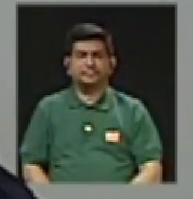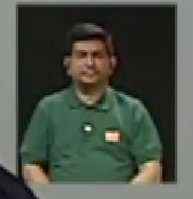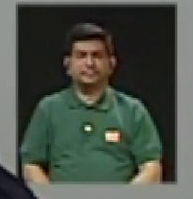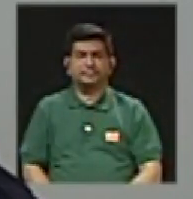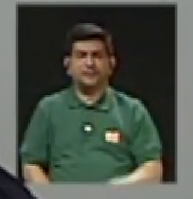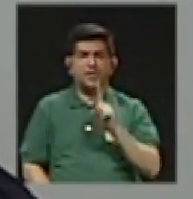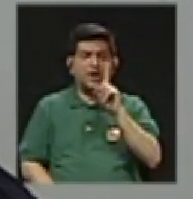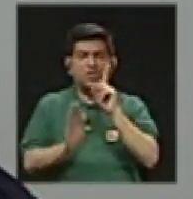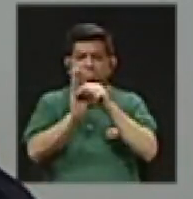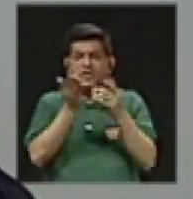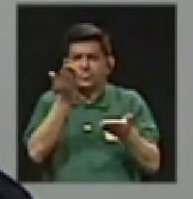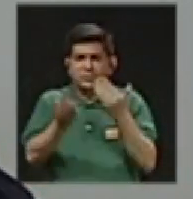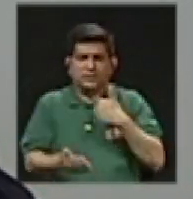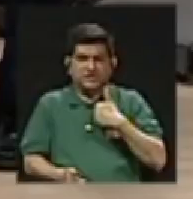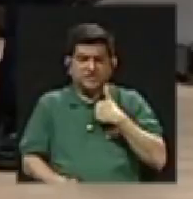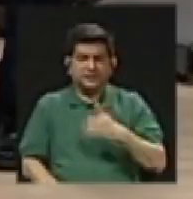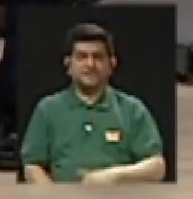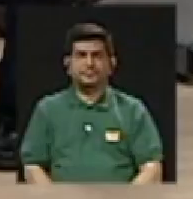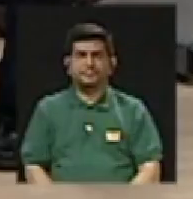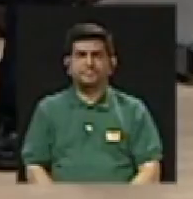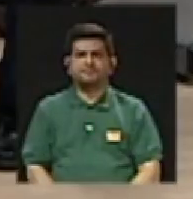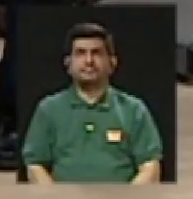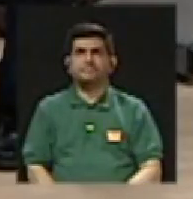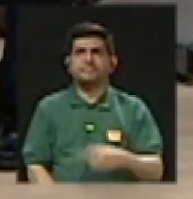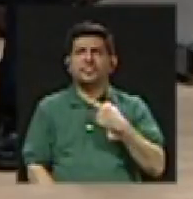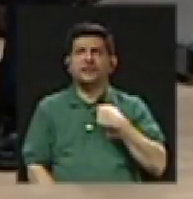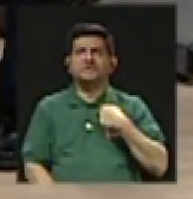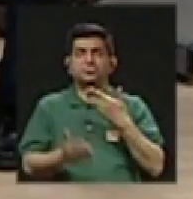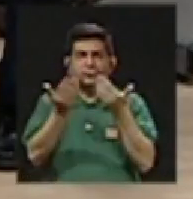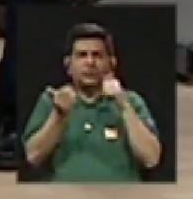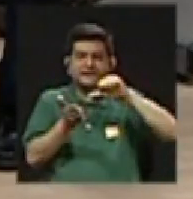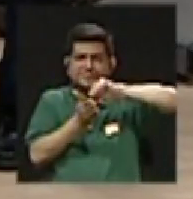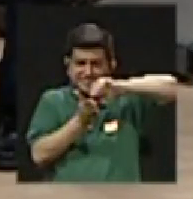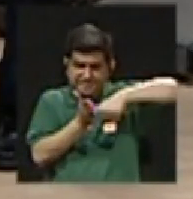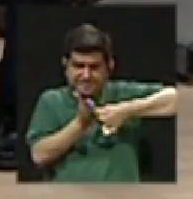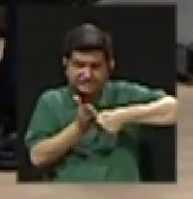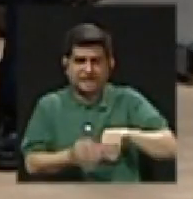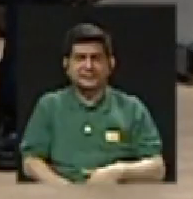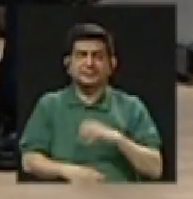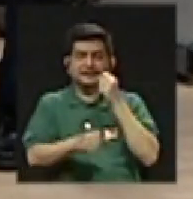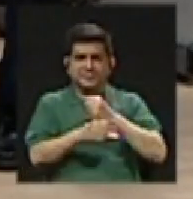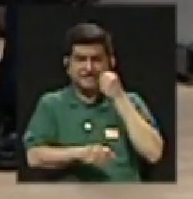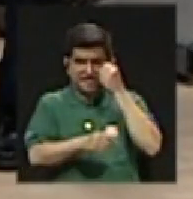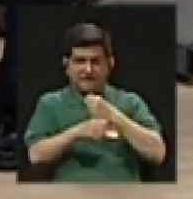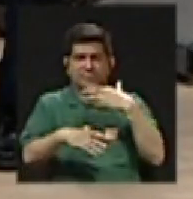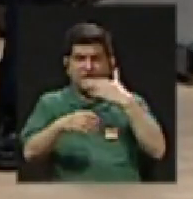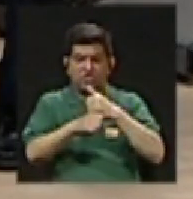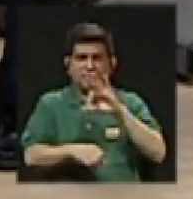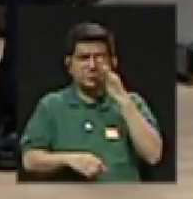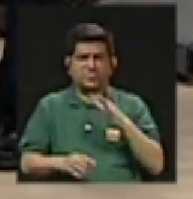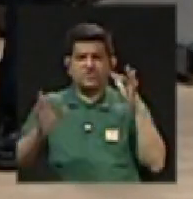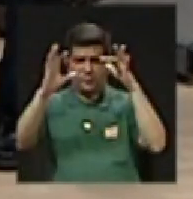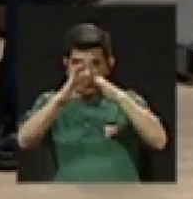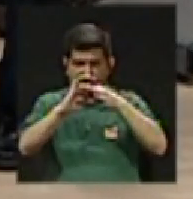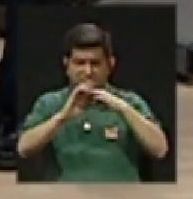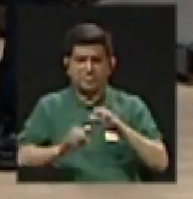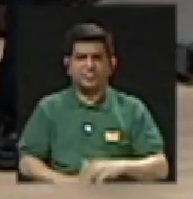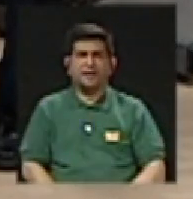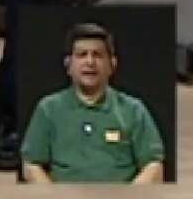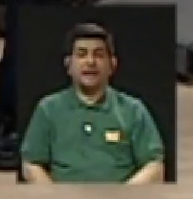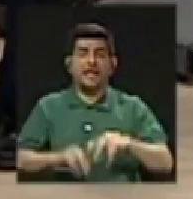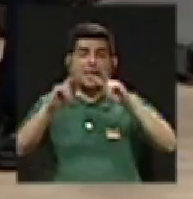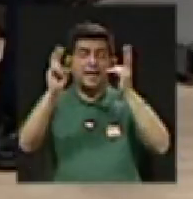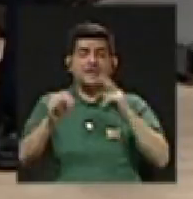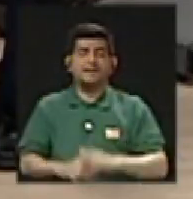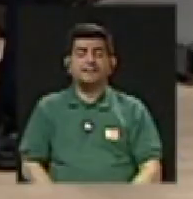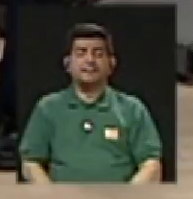minuto. Sí, tal vez yo quisiera enfatizar que este trabajo que hemos hecho de manera conjunta en el tema de